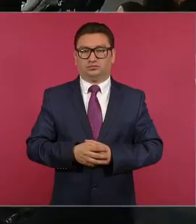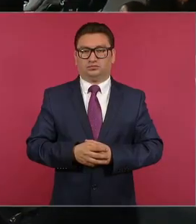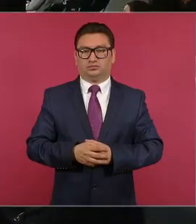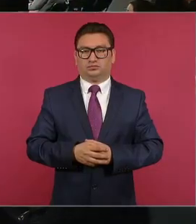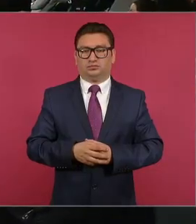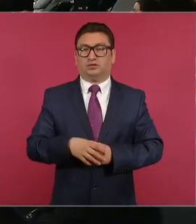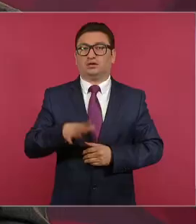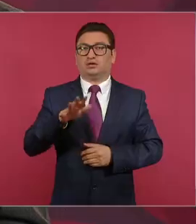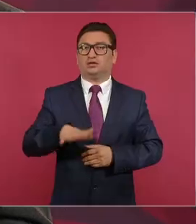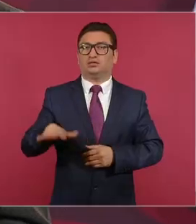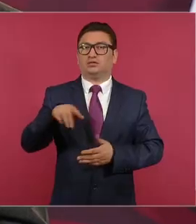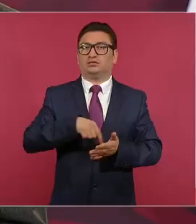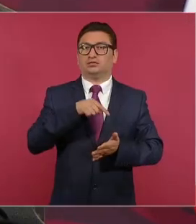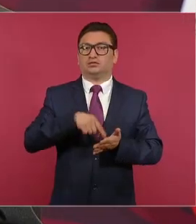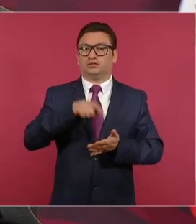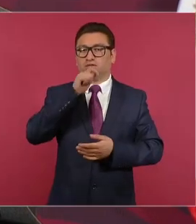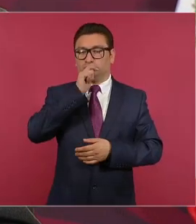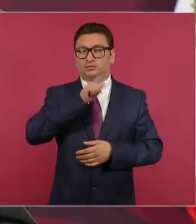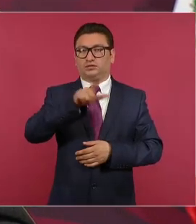de Jalisco.